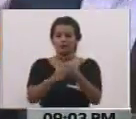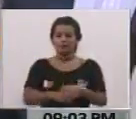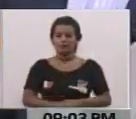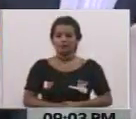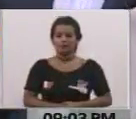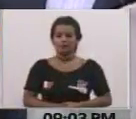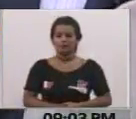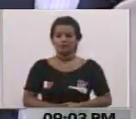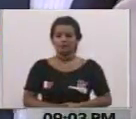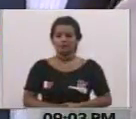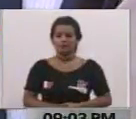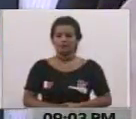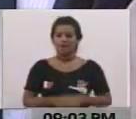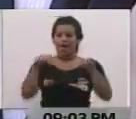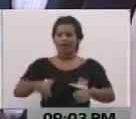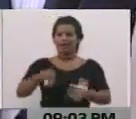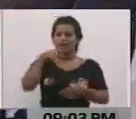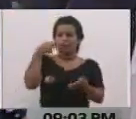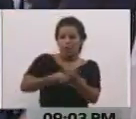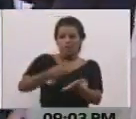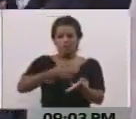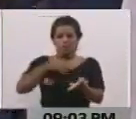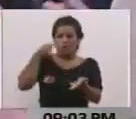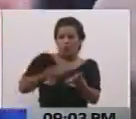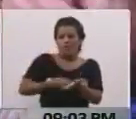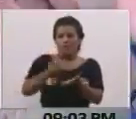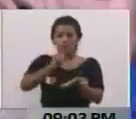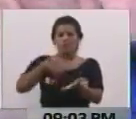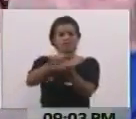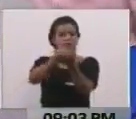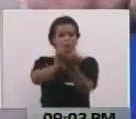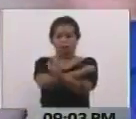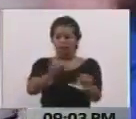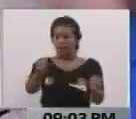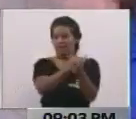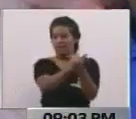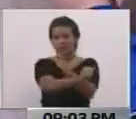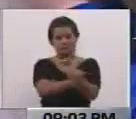aquí se queda mi nombre escrito y que nadie lo pueda borrar.